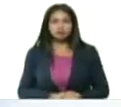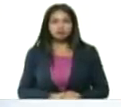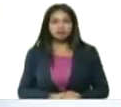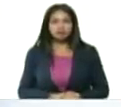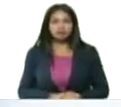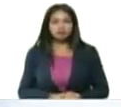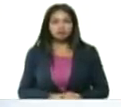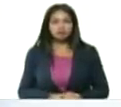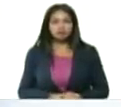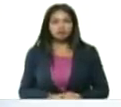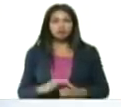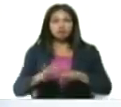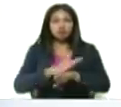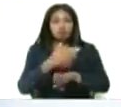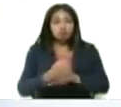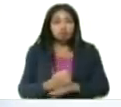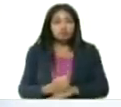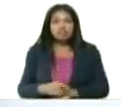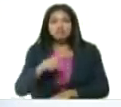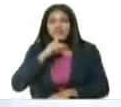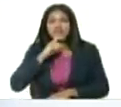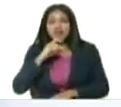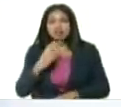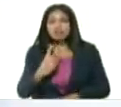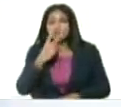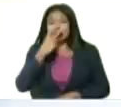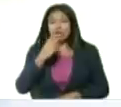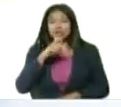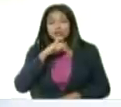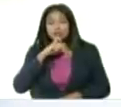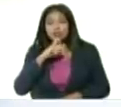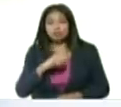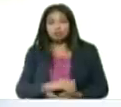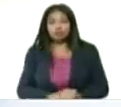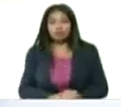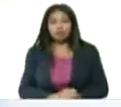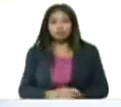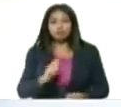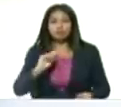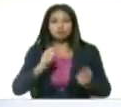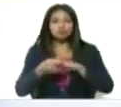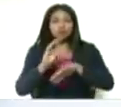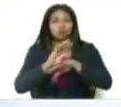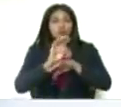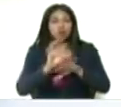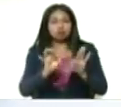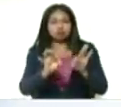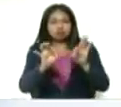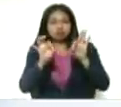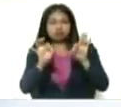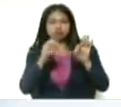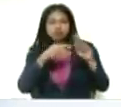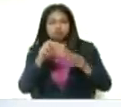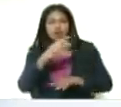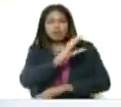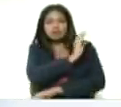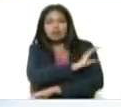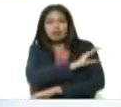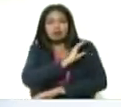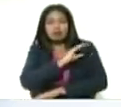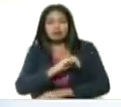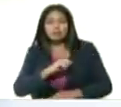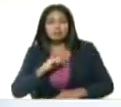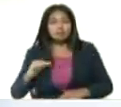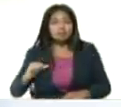producto de la dificultad respiratoria. Tuvo que pasar a la unidad de cuidados intensivos,